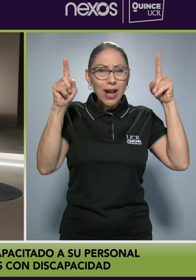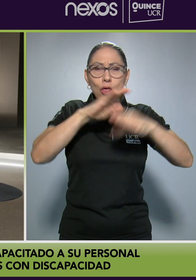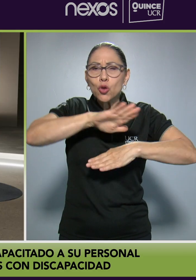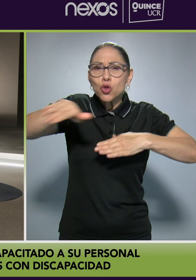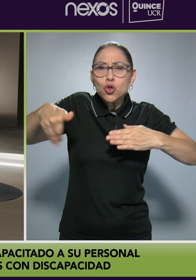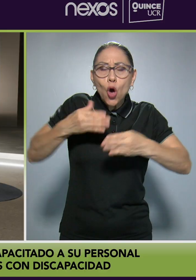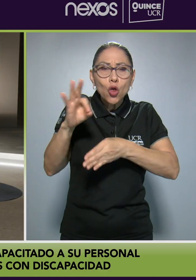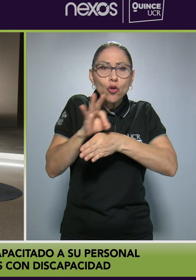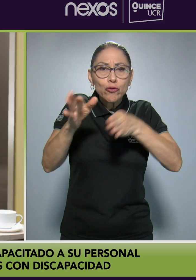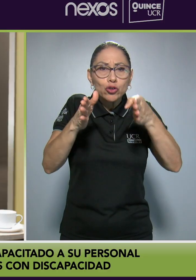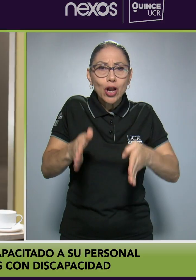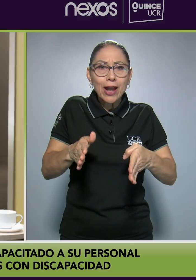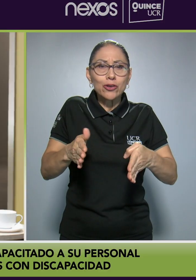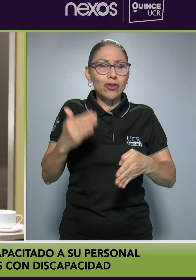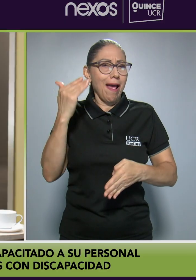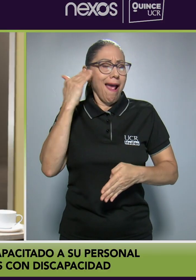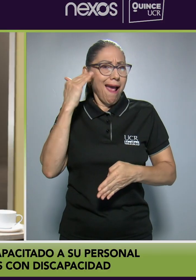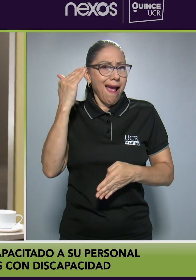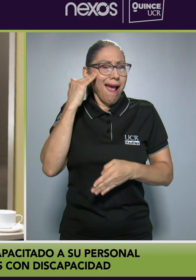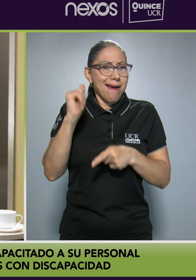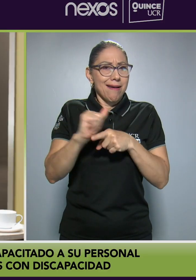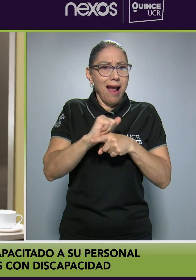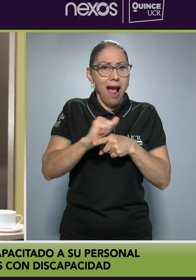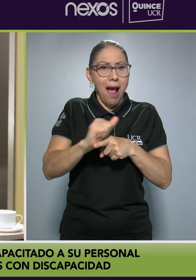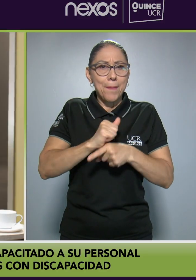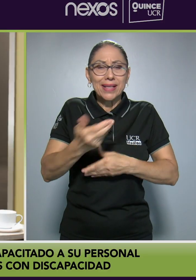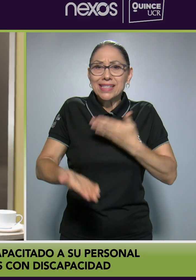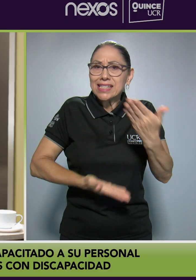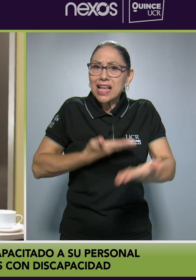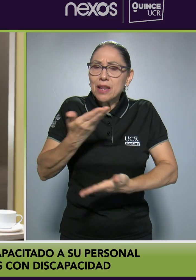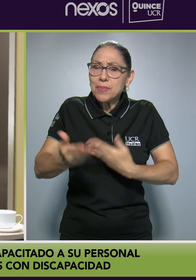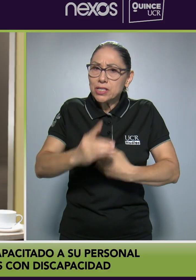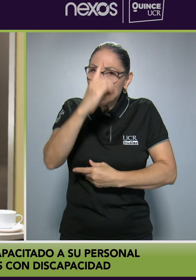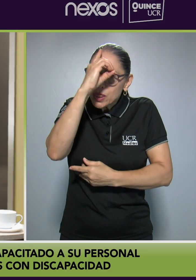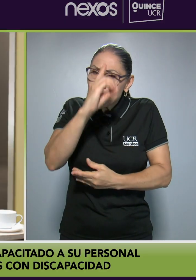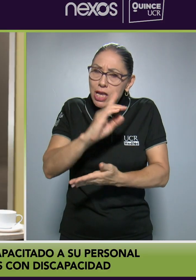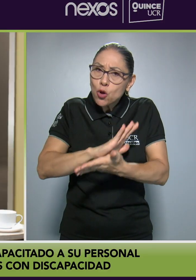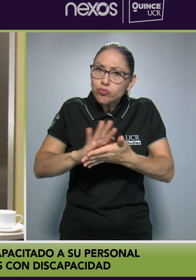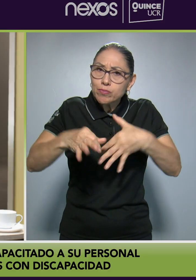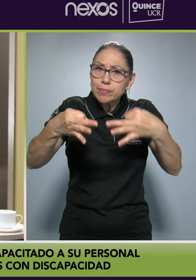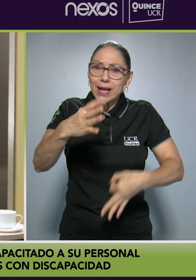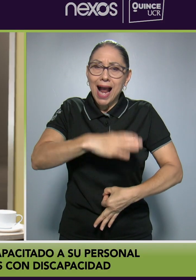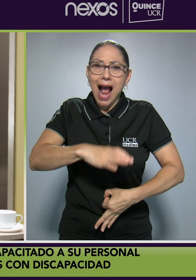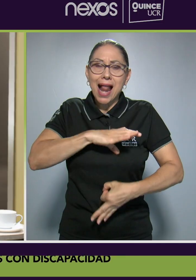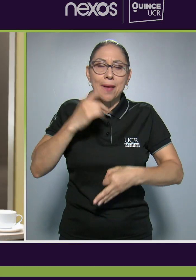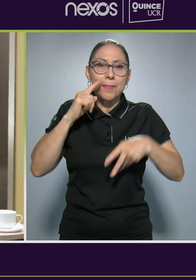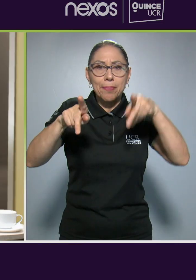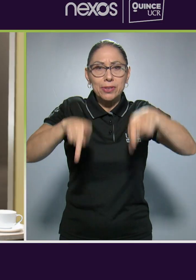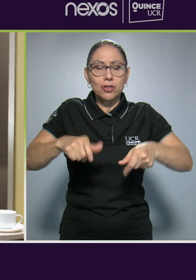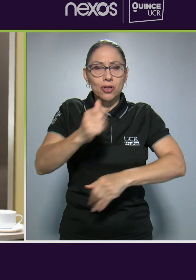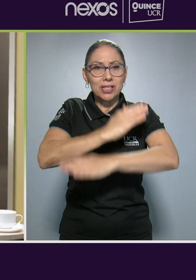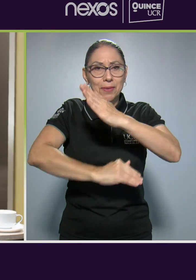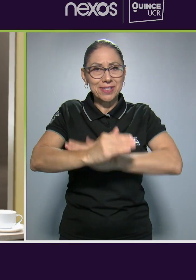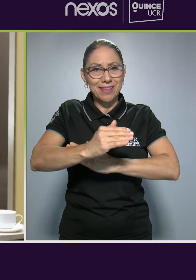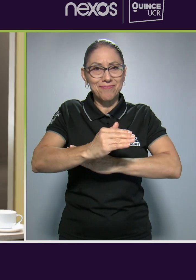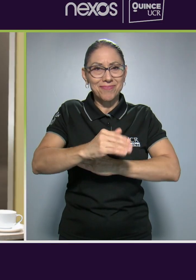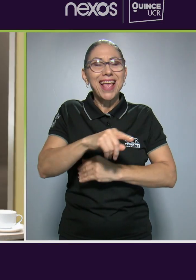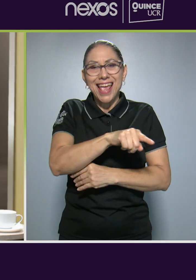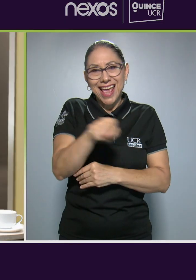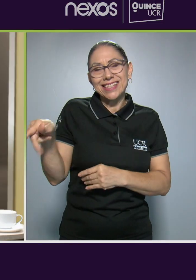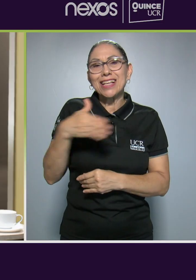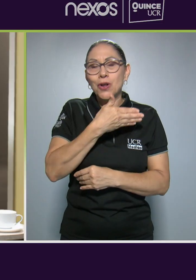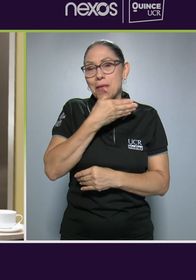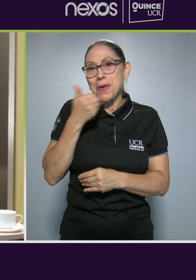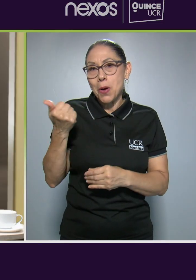estén capacitados en un servicio digno, en un servicio de calidad para las personas con discapacidad. Esas son de las que mejor se